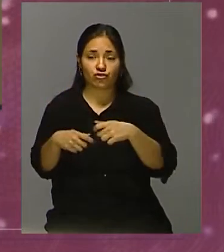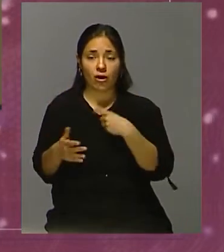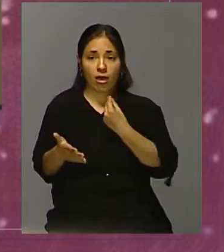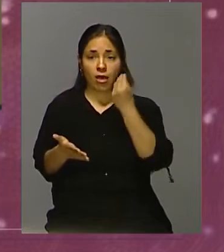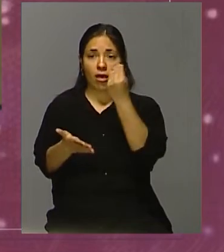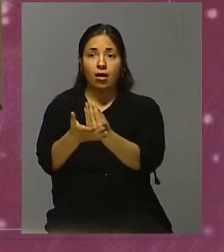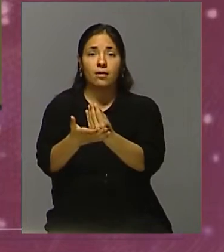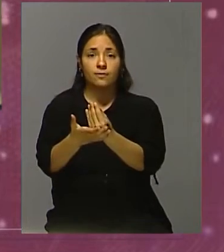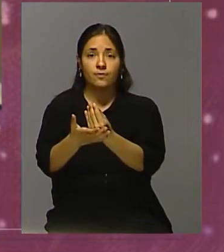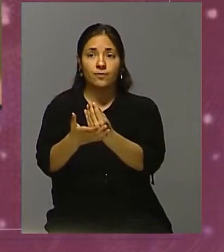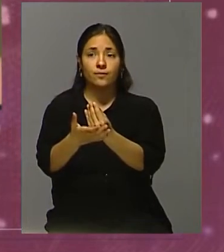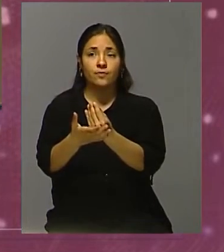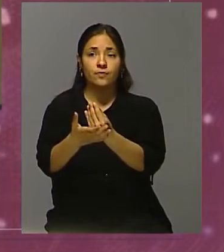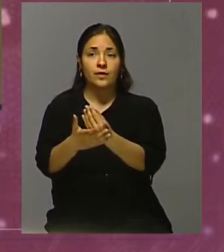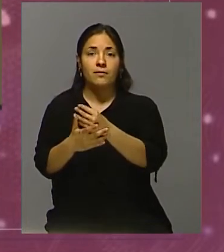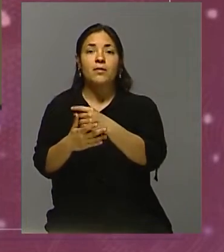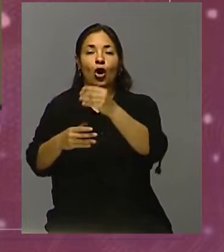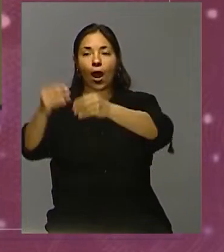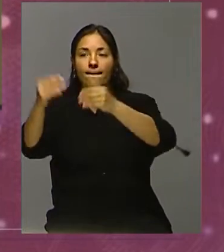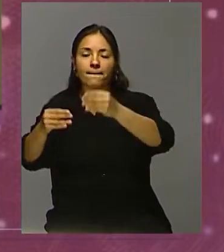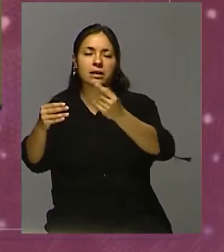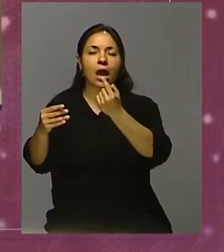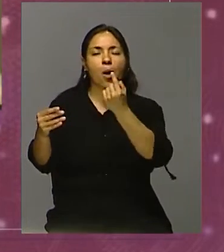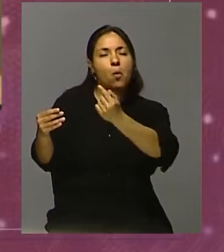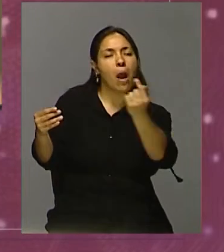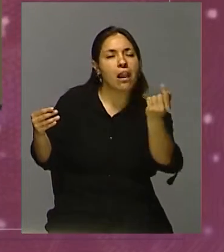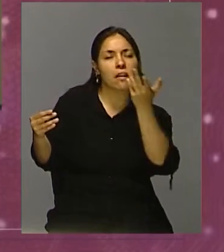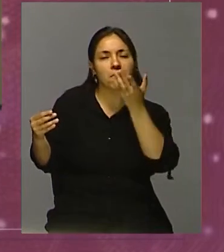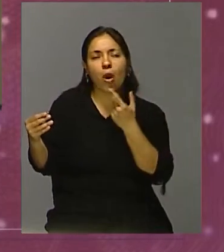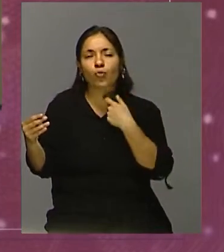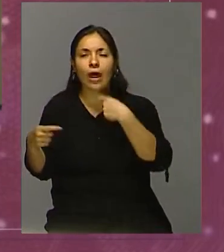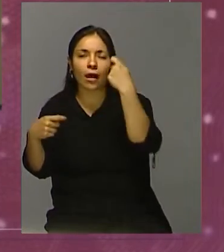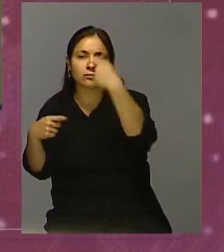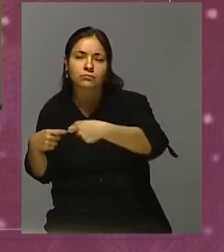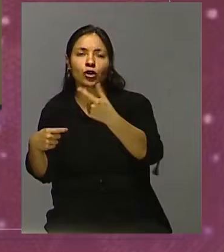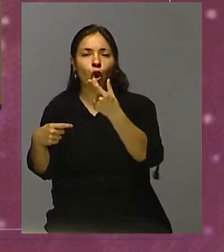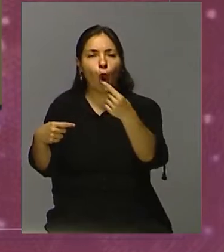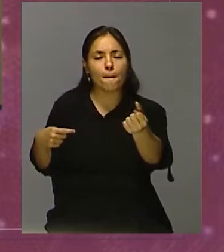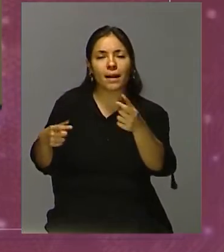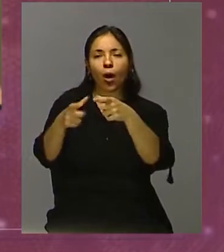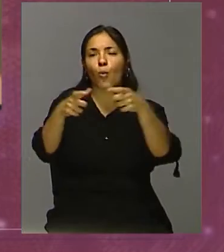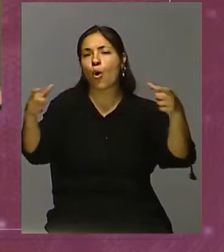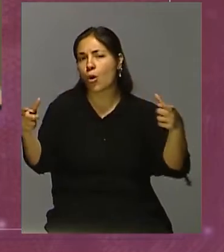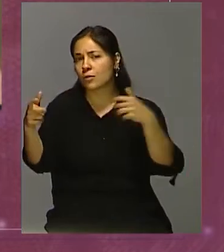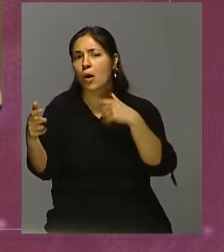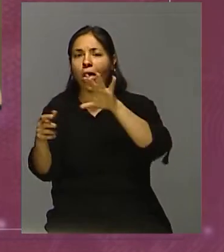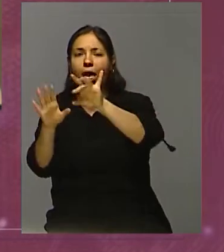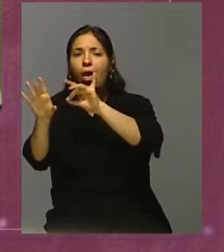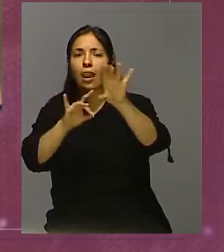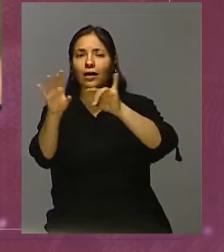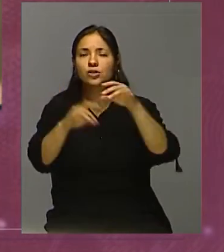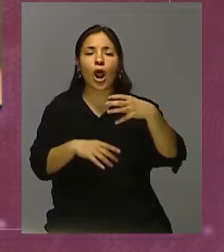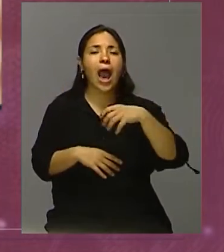está seleccionando las empresas en las cuales les gustaría invertir, los bonos que les gustaría comprar. Es decir, trata de seleccionar los